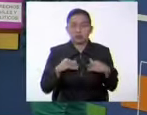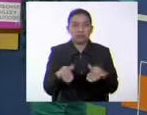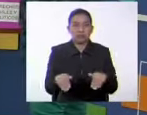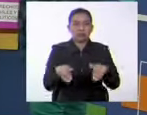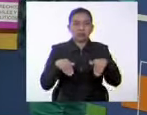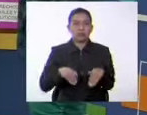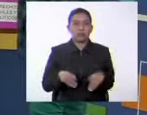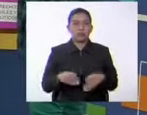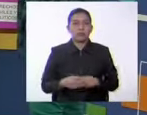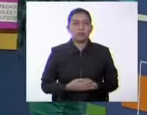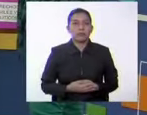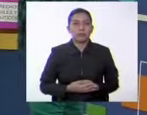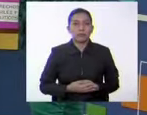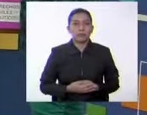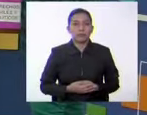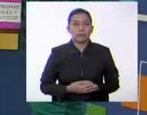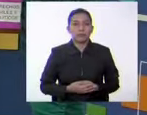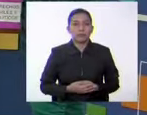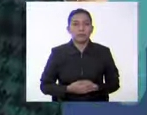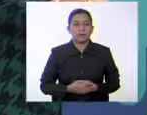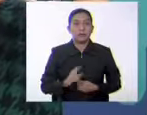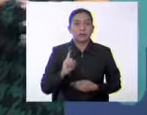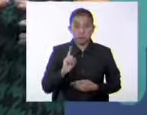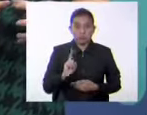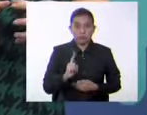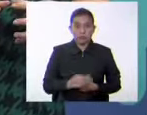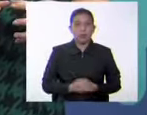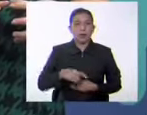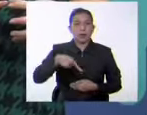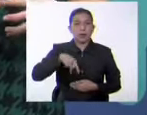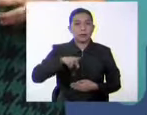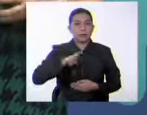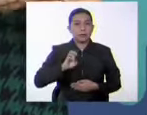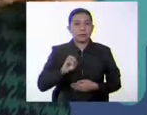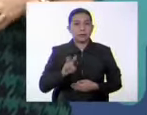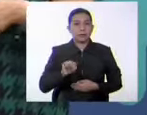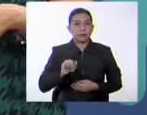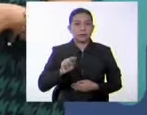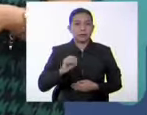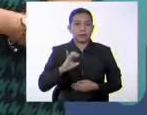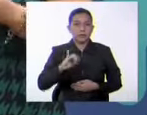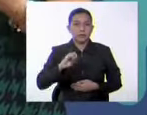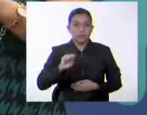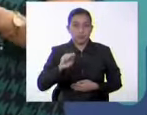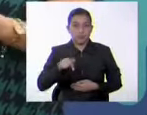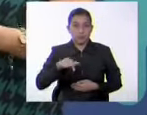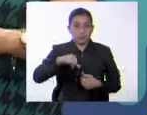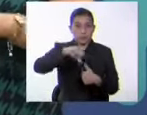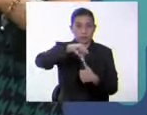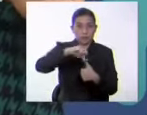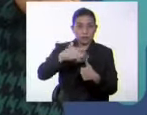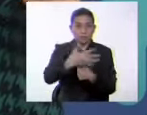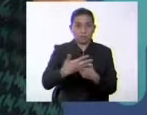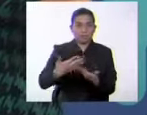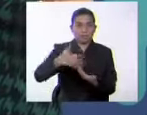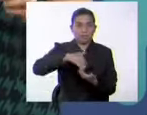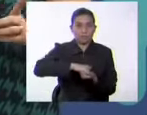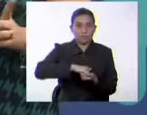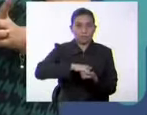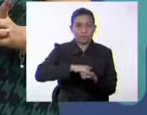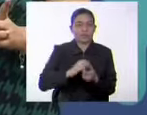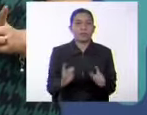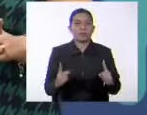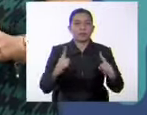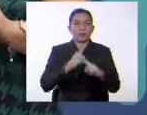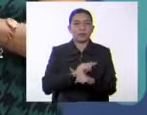que decir que pasamos primero provincia. Así es. Provincias Unidas de Centroamérica. Luego República